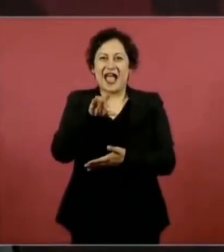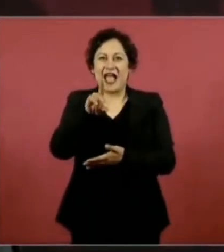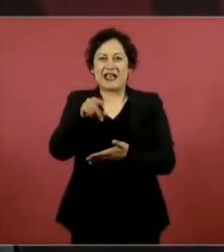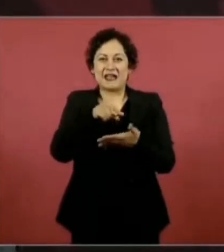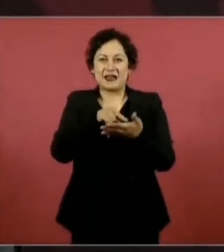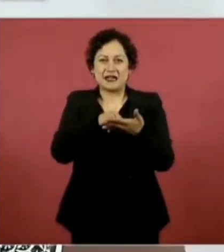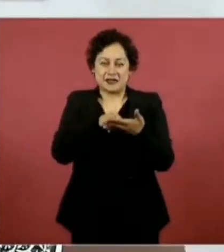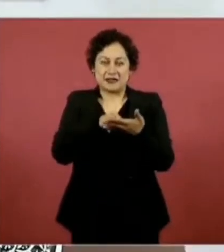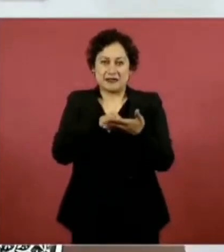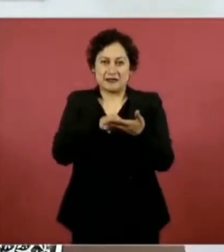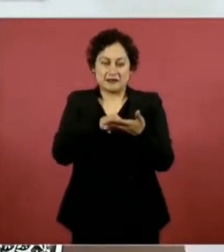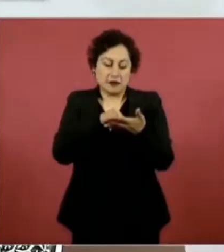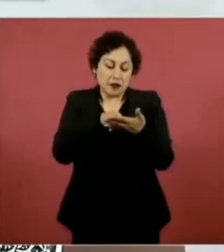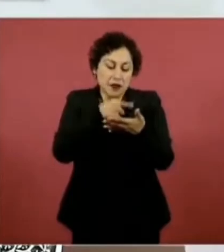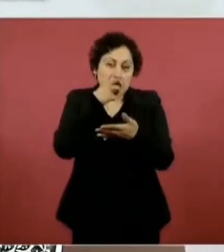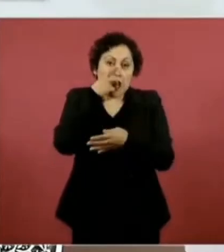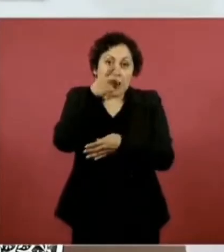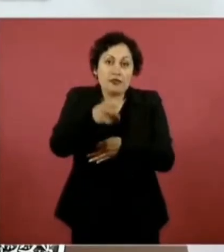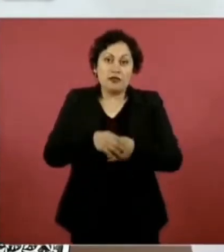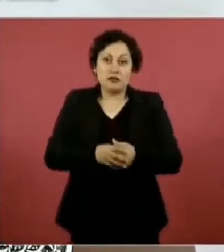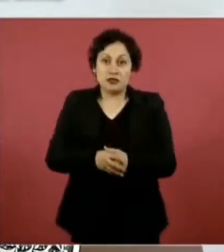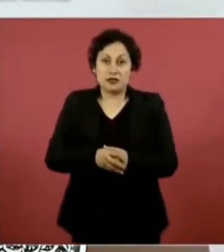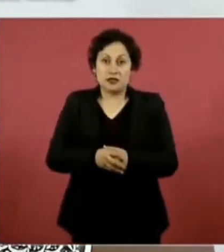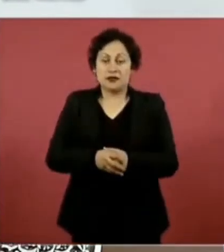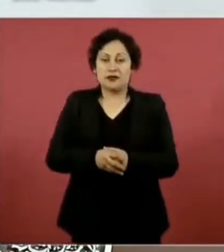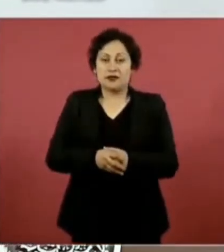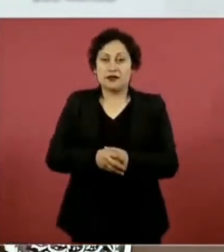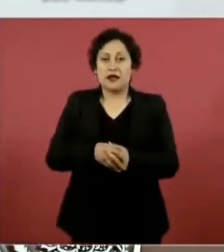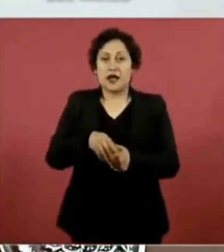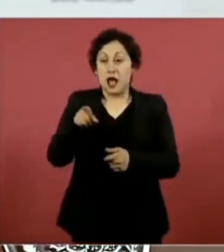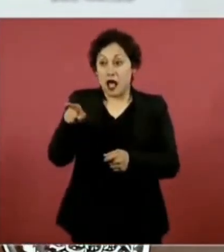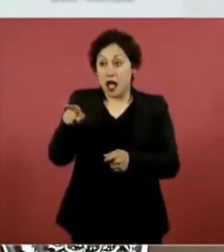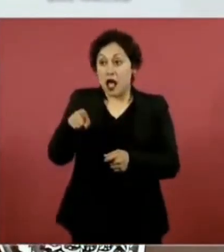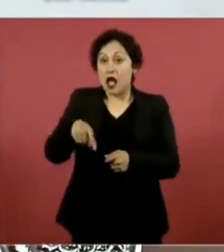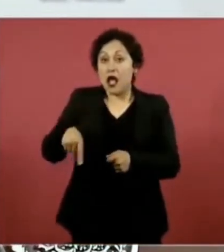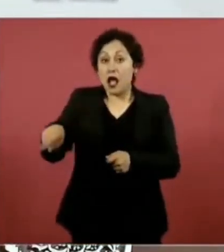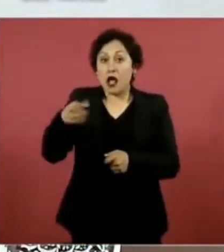repente cambiaron de opinión porque es un pueblo muy